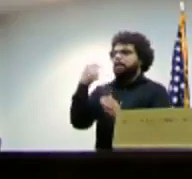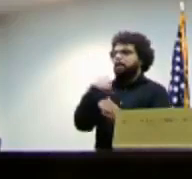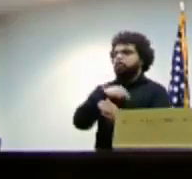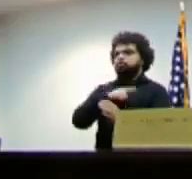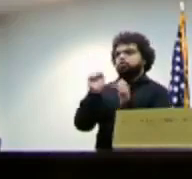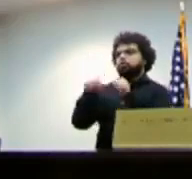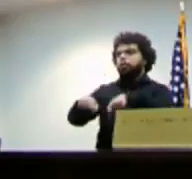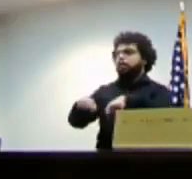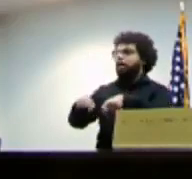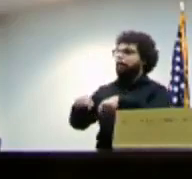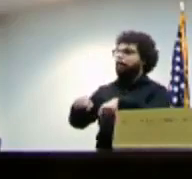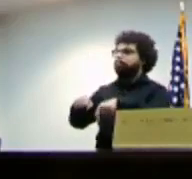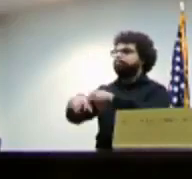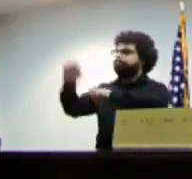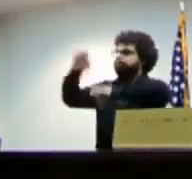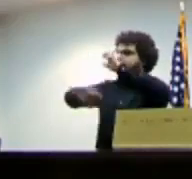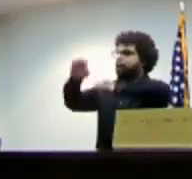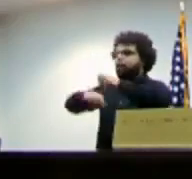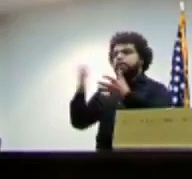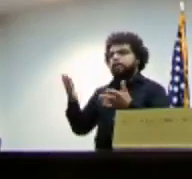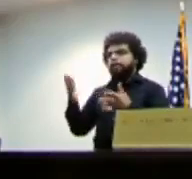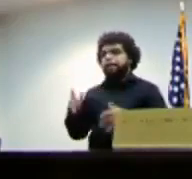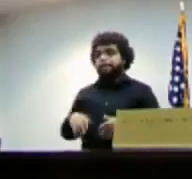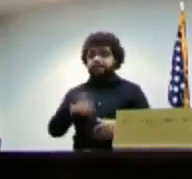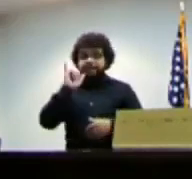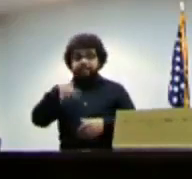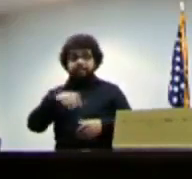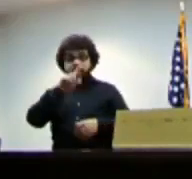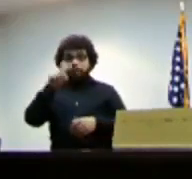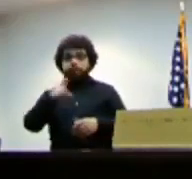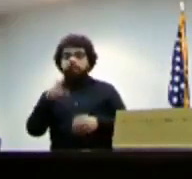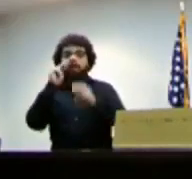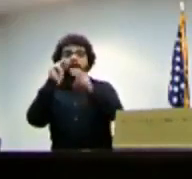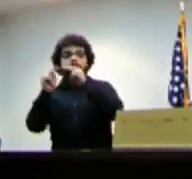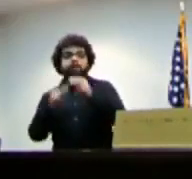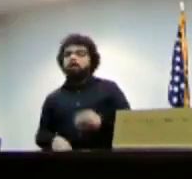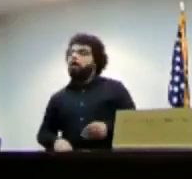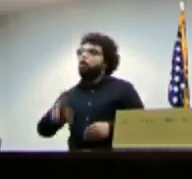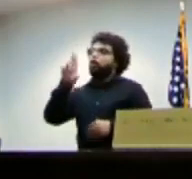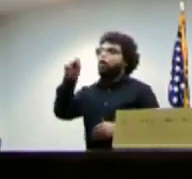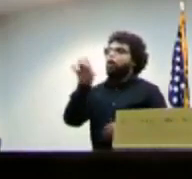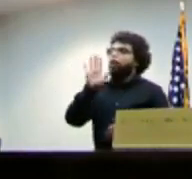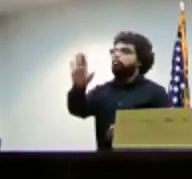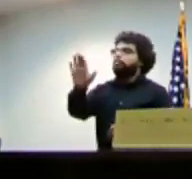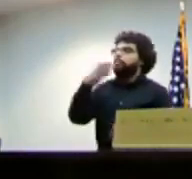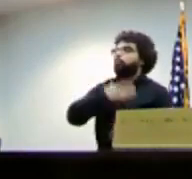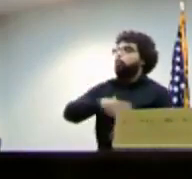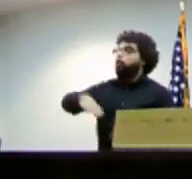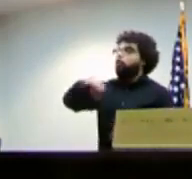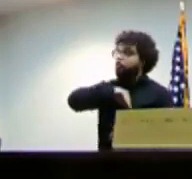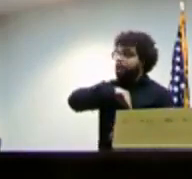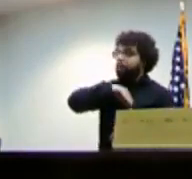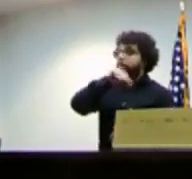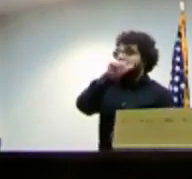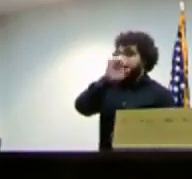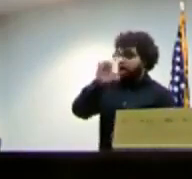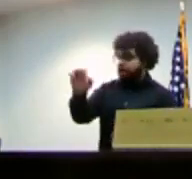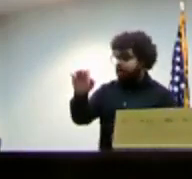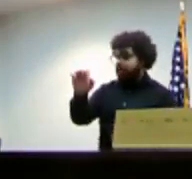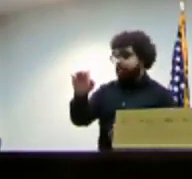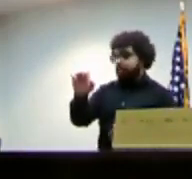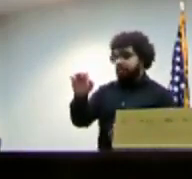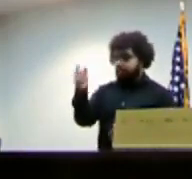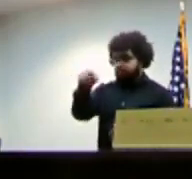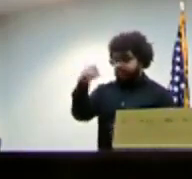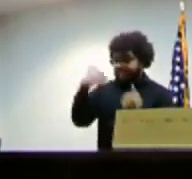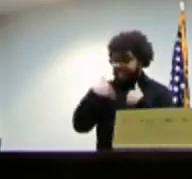funciones? Eso hay que preguntarle al negociado, que es el encargado. No, pero ustedes son los dueños de la autoridad. Ahí estamos, y claro, tienen